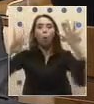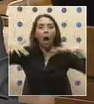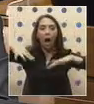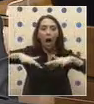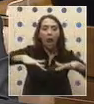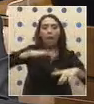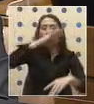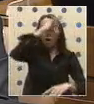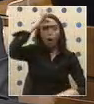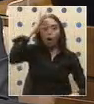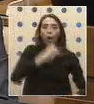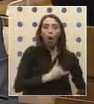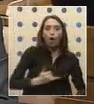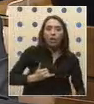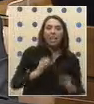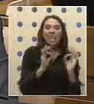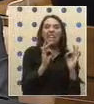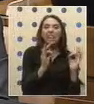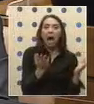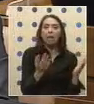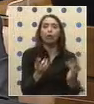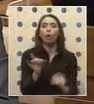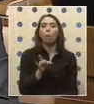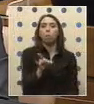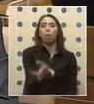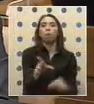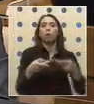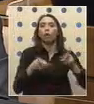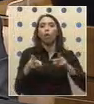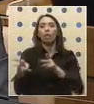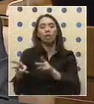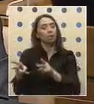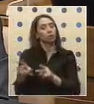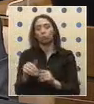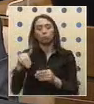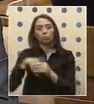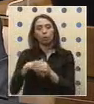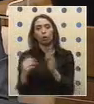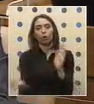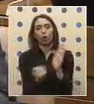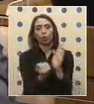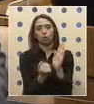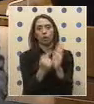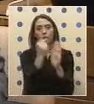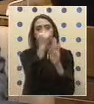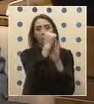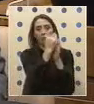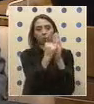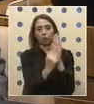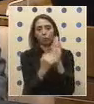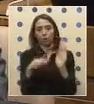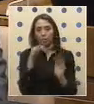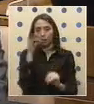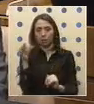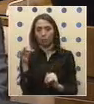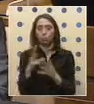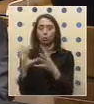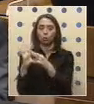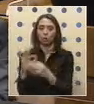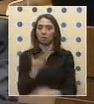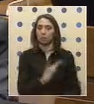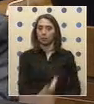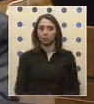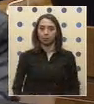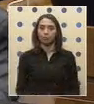van a garantizar esos derechos. Es por eso que nosotros vamos a votar en contra de los artículos que hemos mencionado. Muchas gracias,